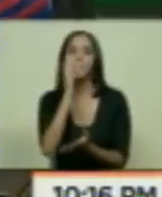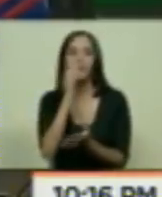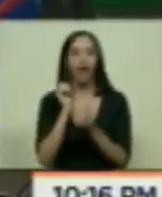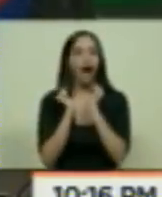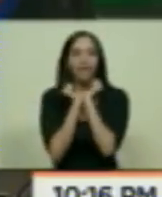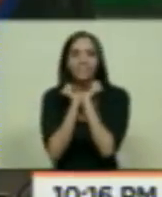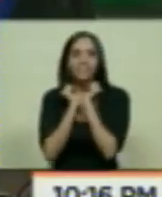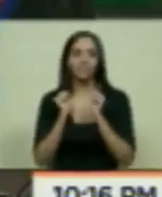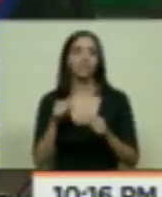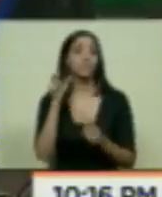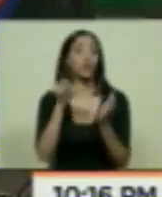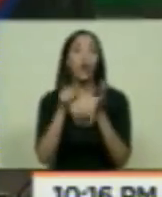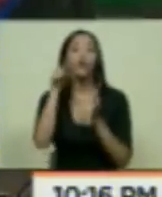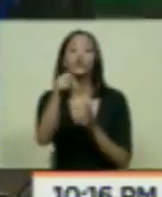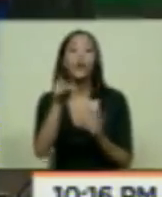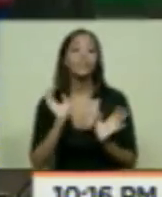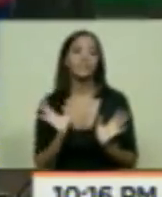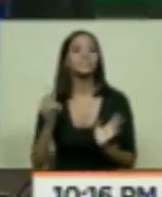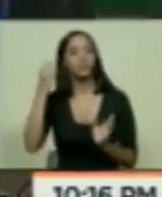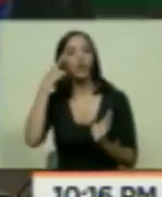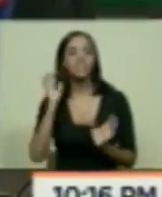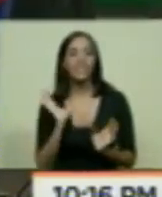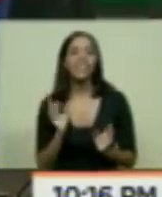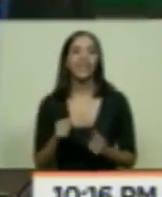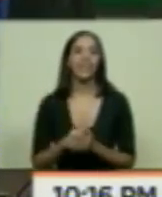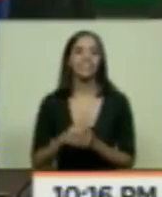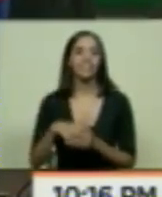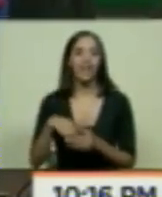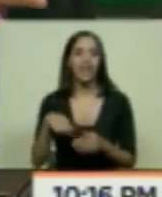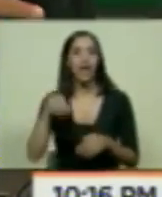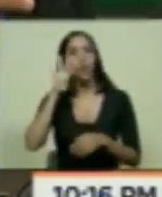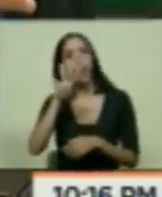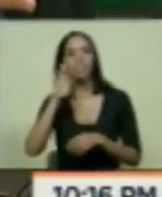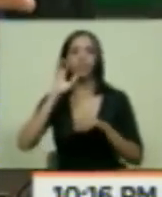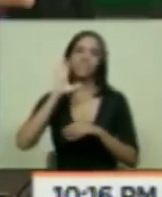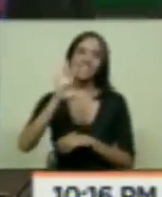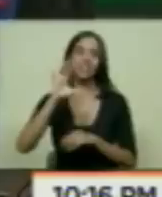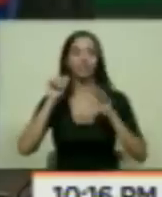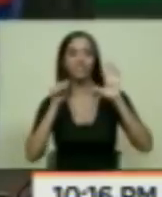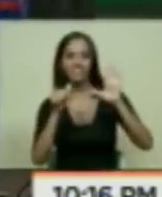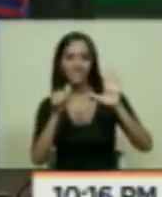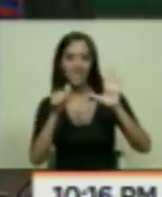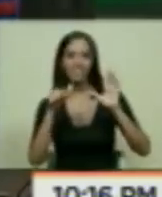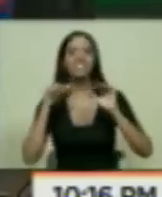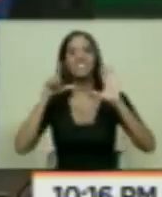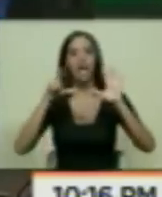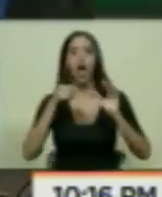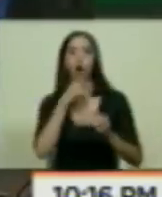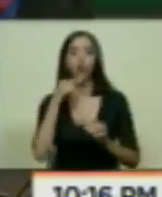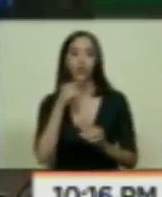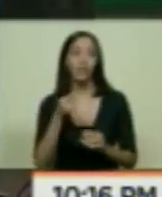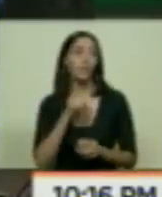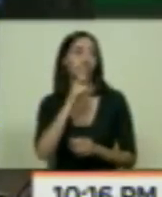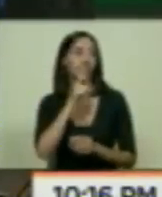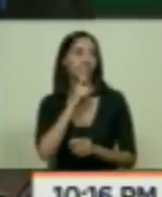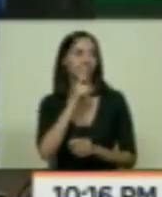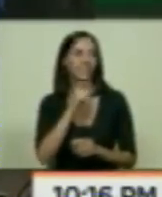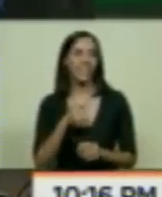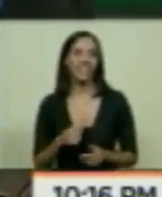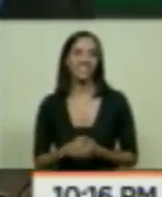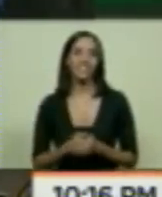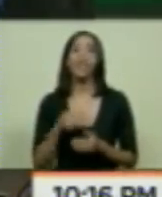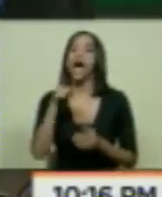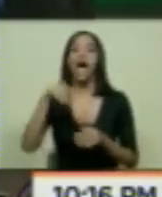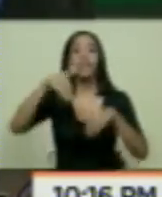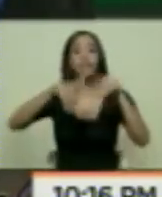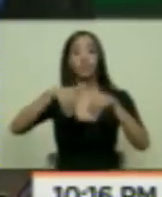esté, hermano. Bueno, yo sé que esta fecha, este 4, 5, 6, 7 de octubre, es muy difícil para ti. Creo que también hay elecciones este